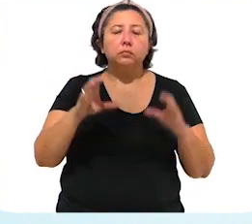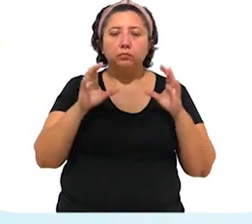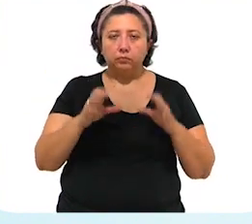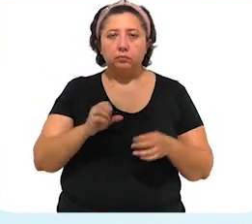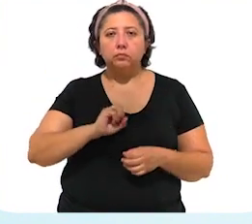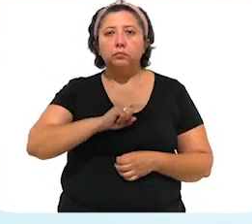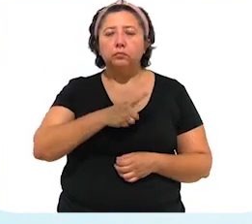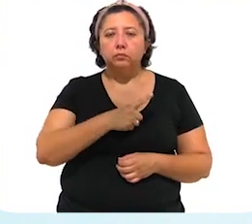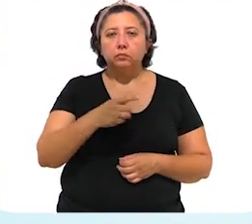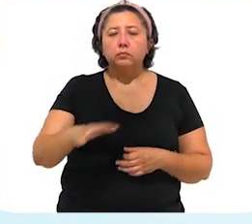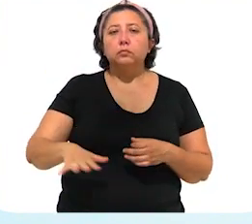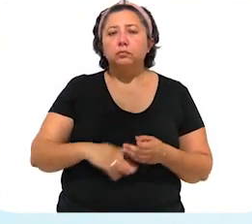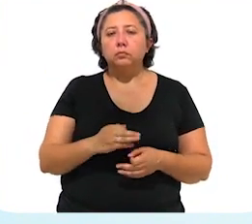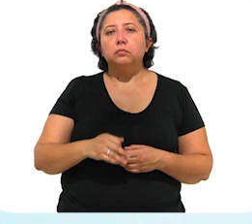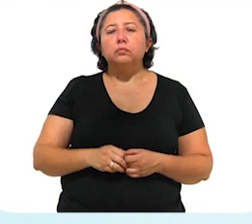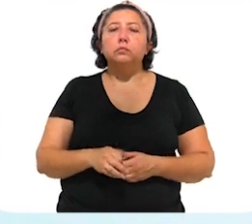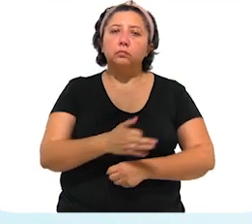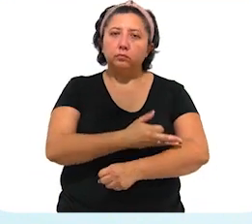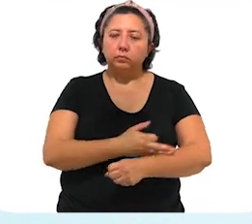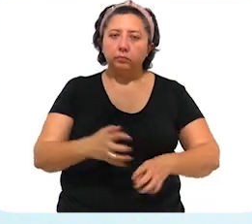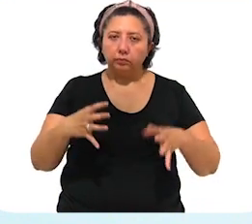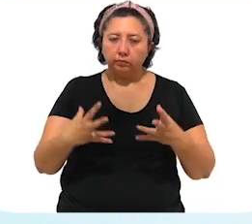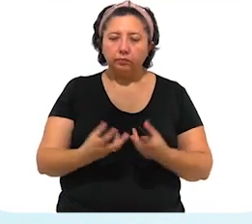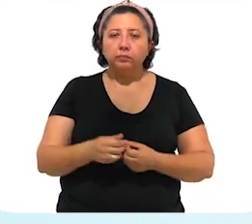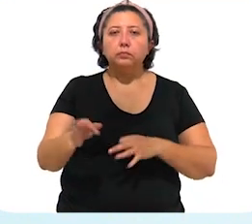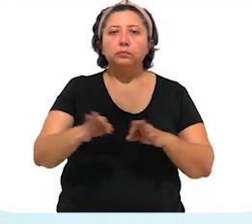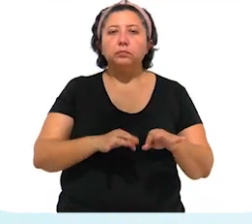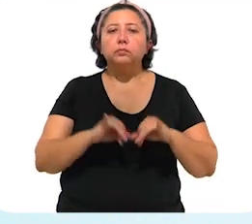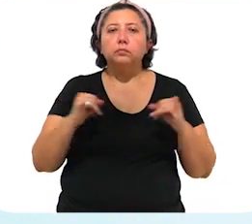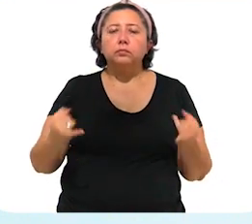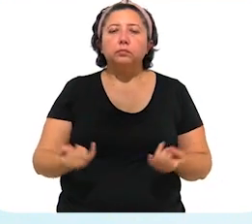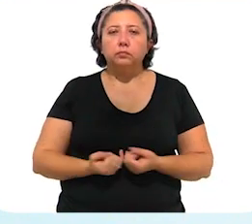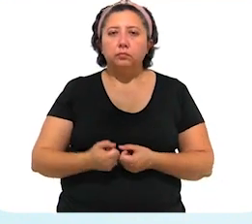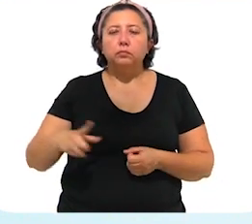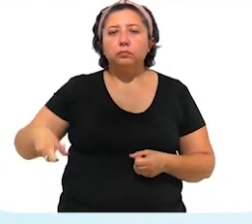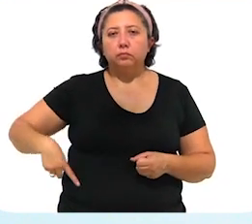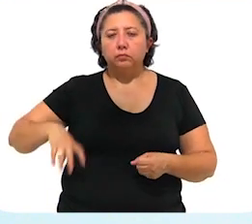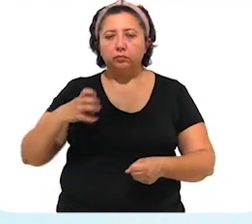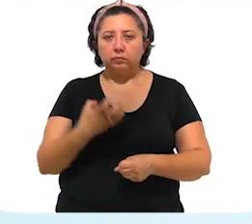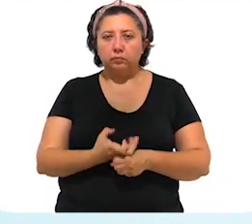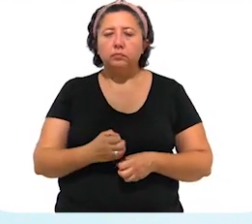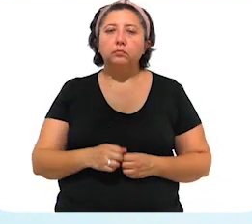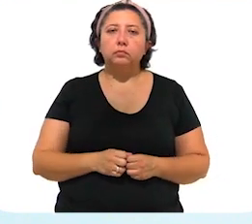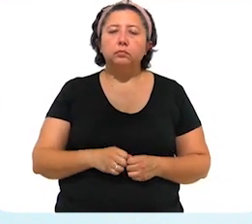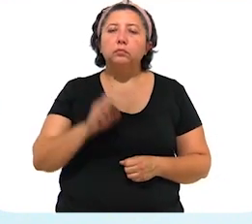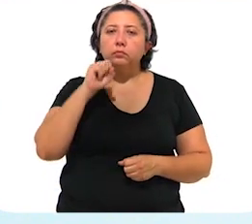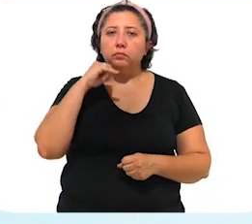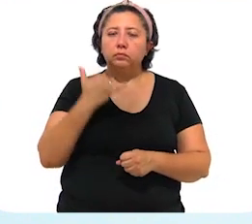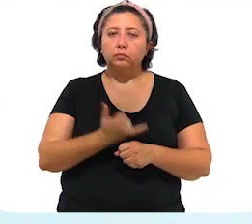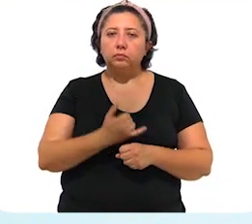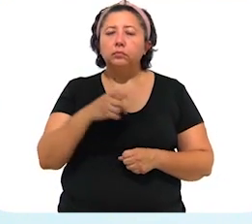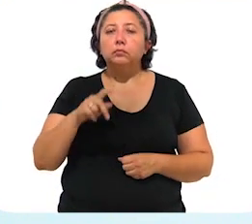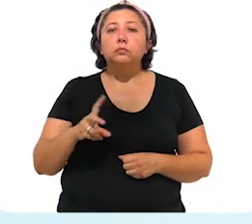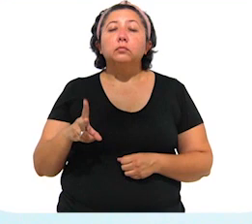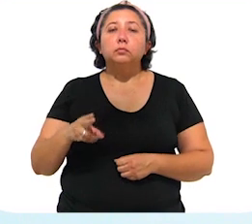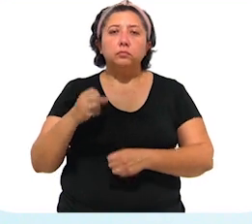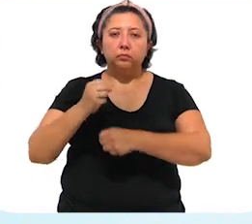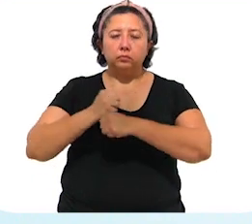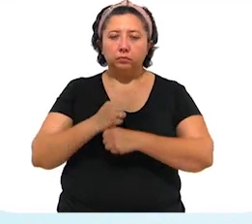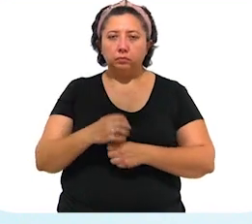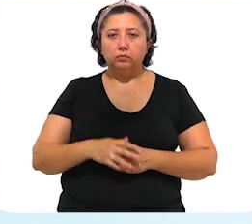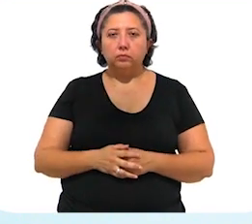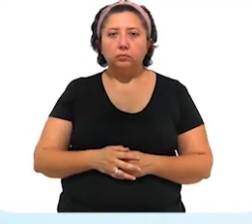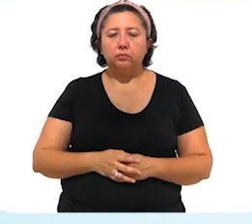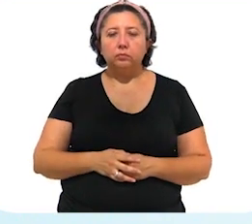nuestra salud y la de nuestras familias estamos trabajando de manera conjunta el gobierno del estado la secretaria de bienestar y las